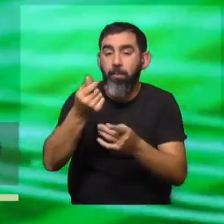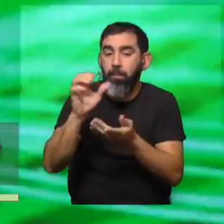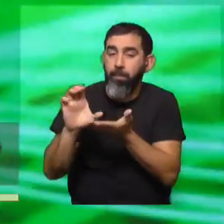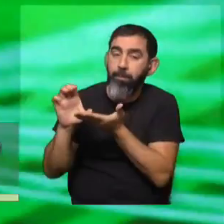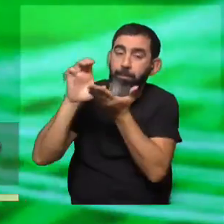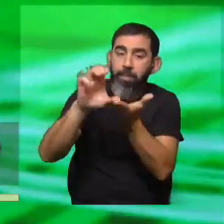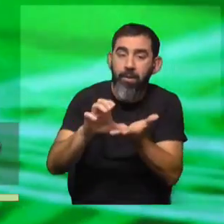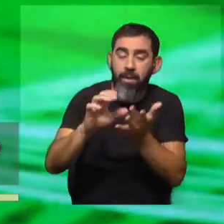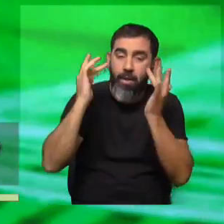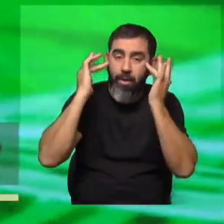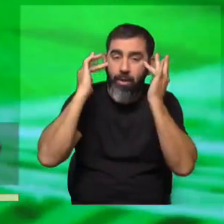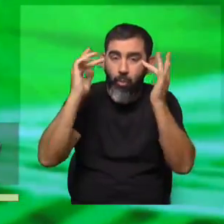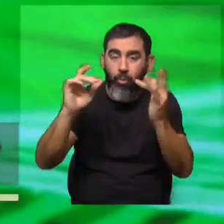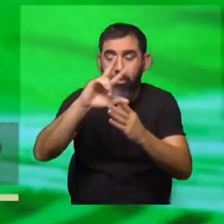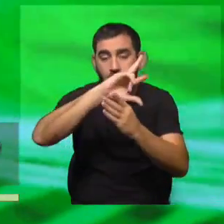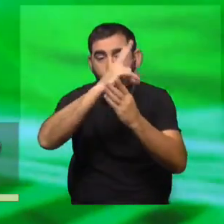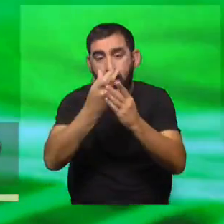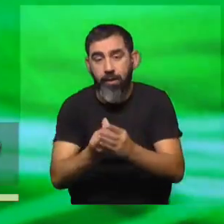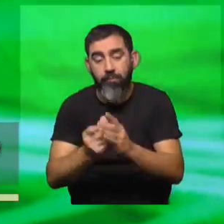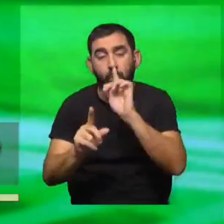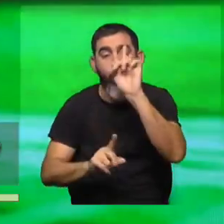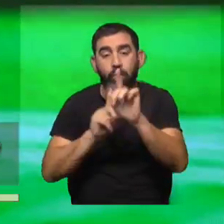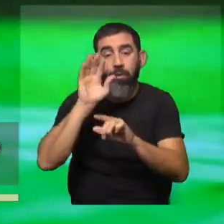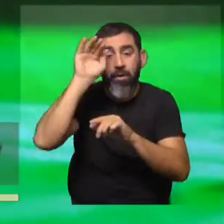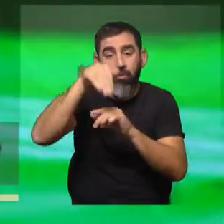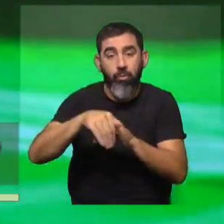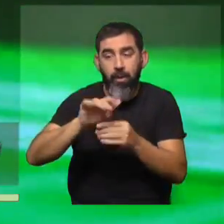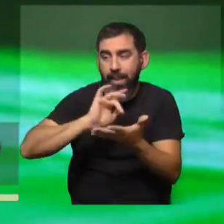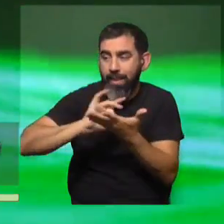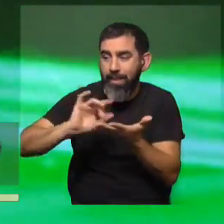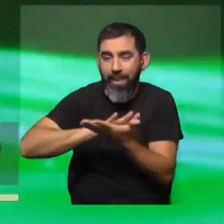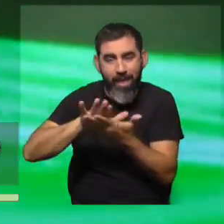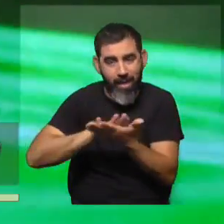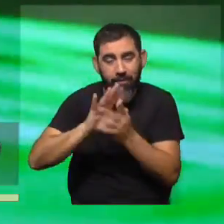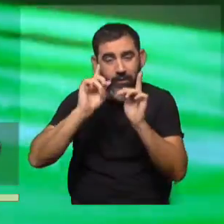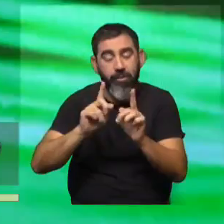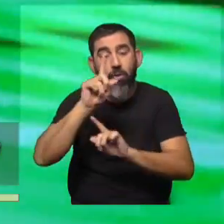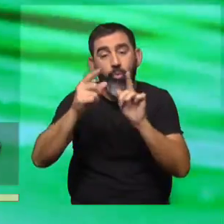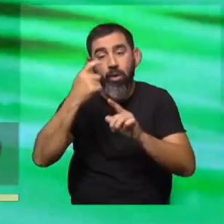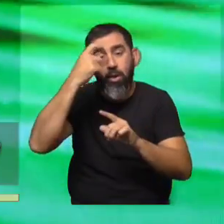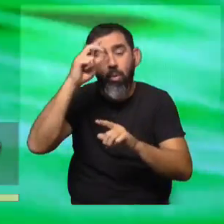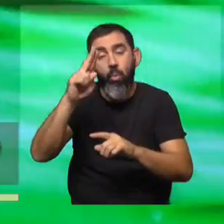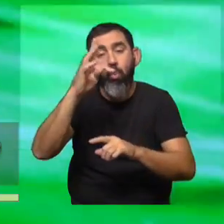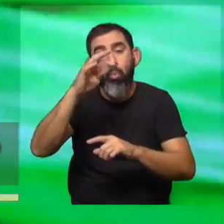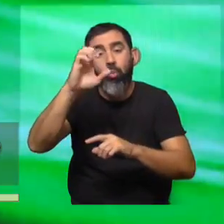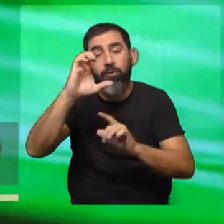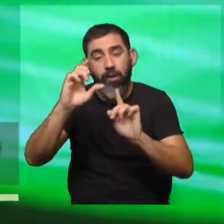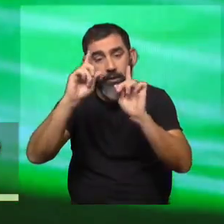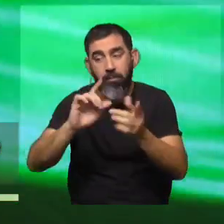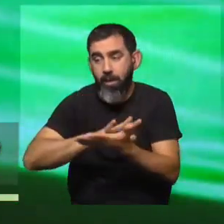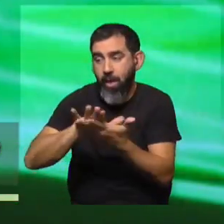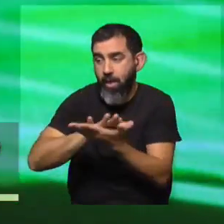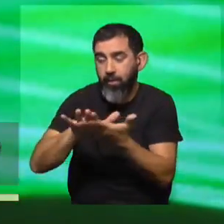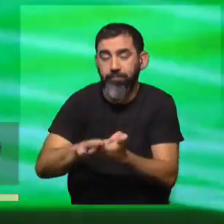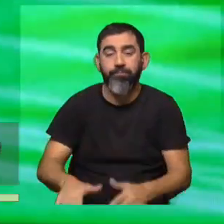parte de las cosas que estamos trabajando en la universidad de la república que tampoco tiene nada y en la universidad tecnológica que tampoco